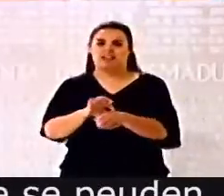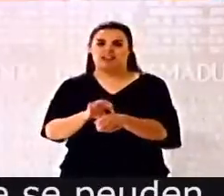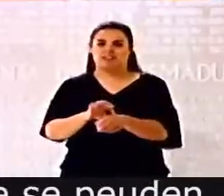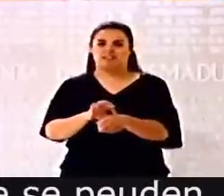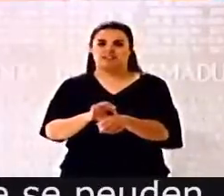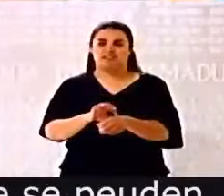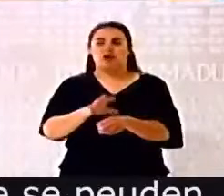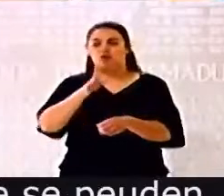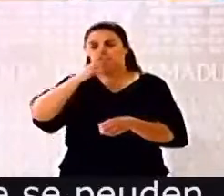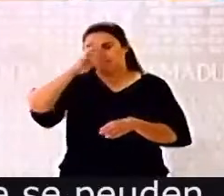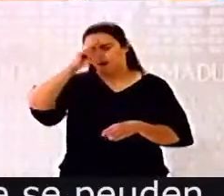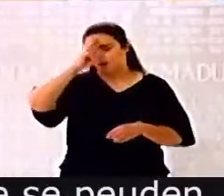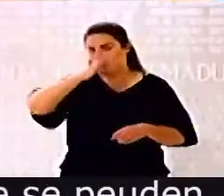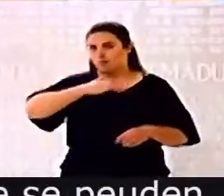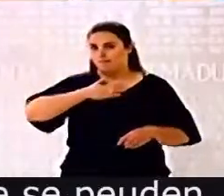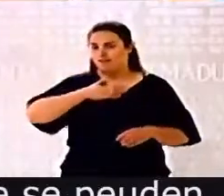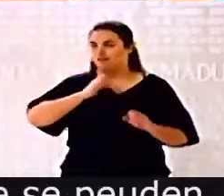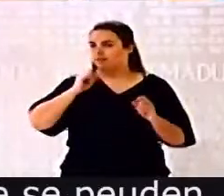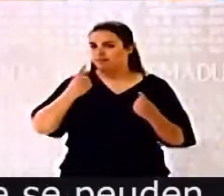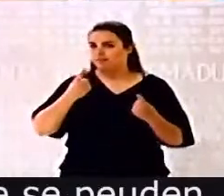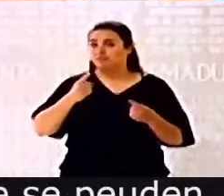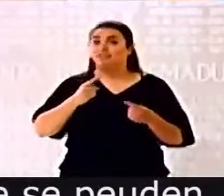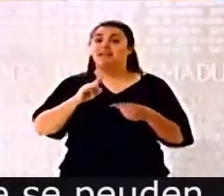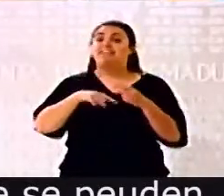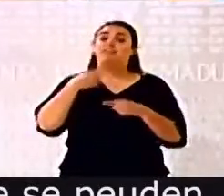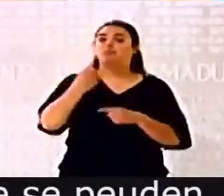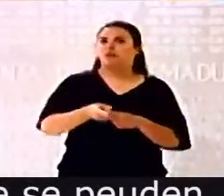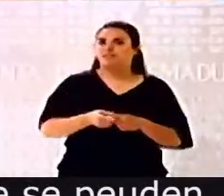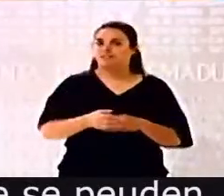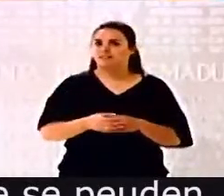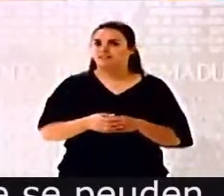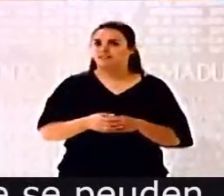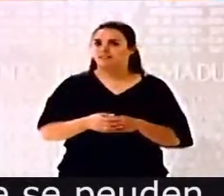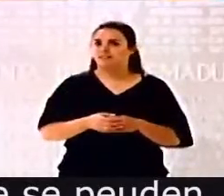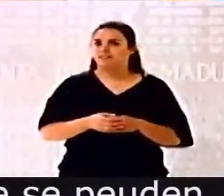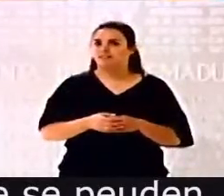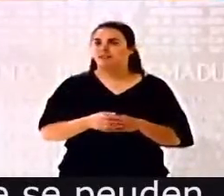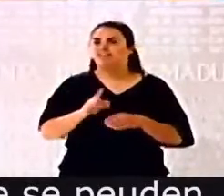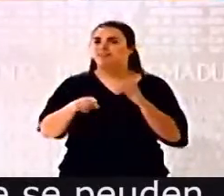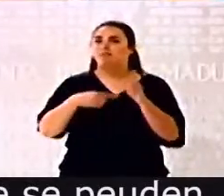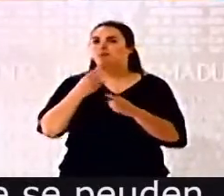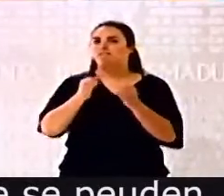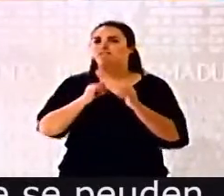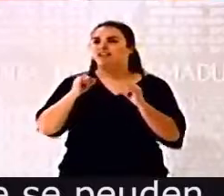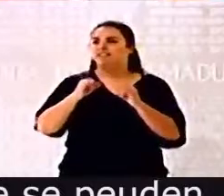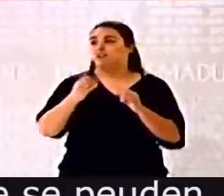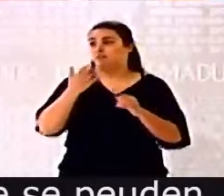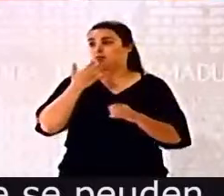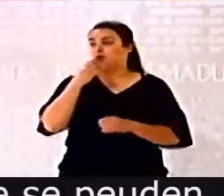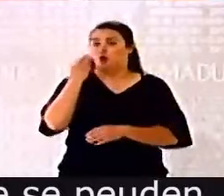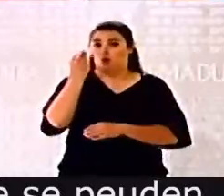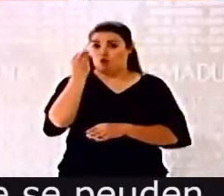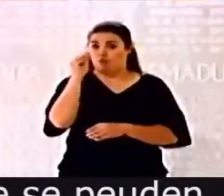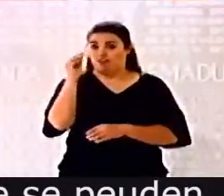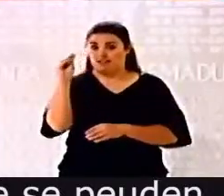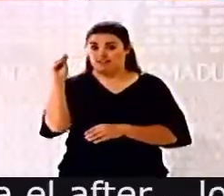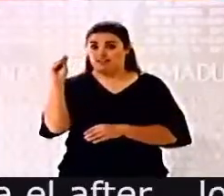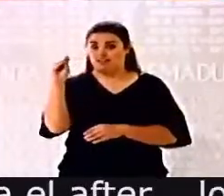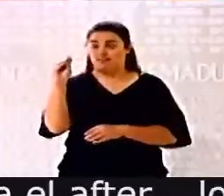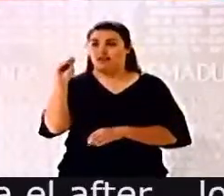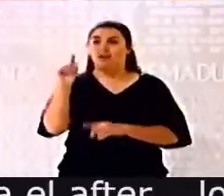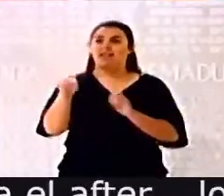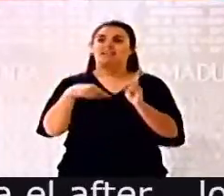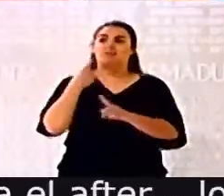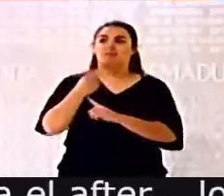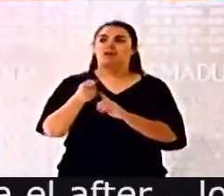¿Qué es lo que me preocupa? El momento después, el after hour, es decir, los jóvenes tienen luego